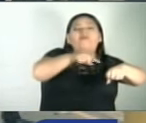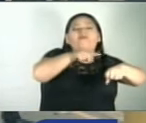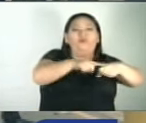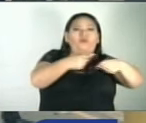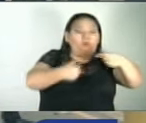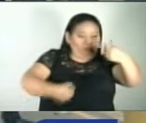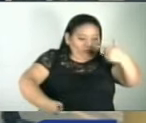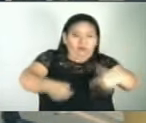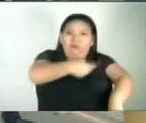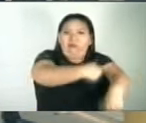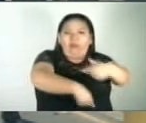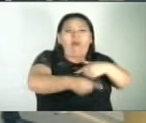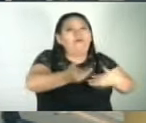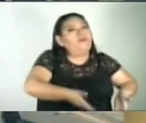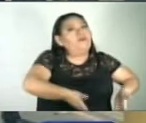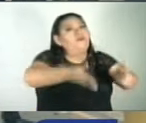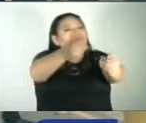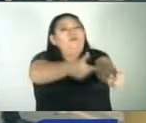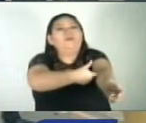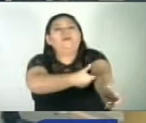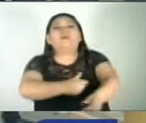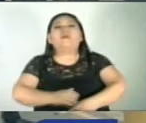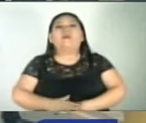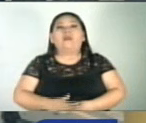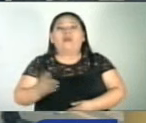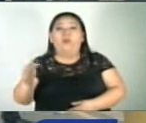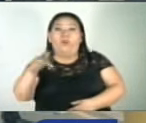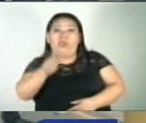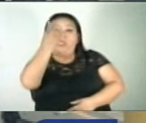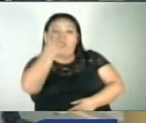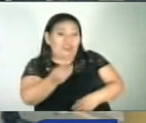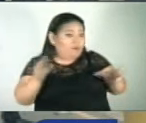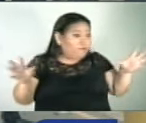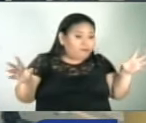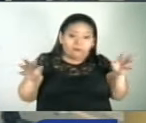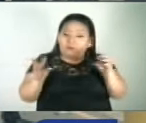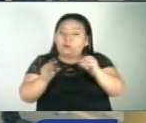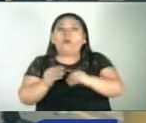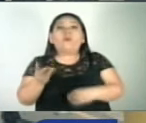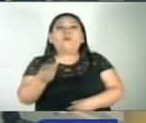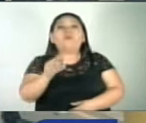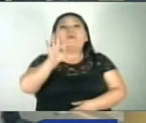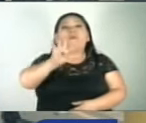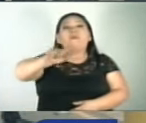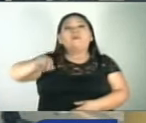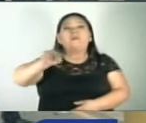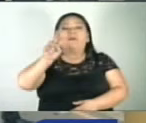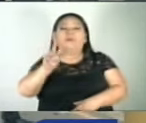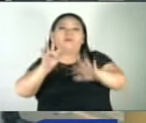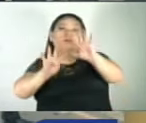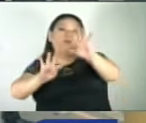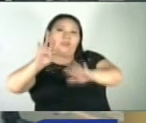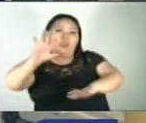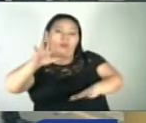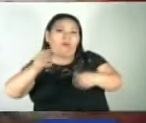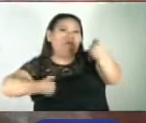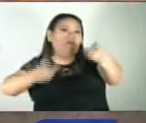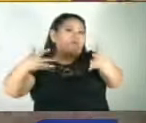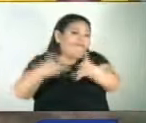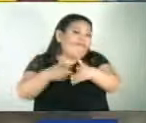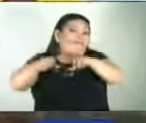fue trasladado a un hospital para su atención médica. Hasta la fecha se registran oficialmente 4.295 accidentes de